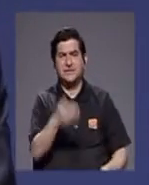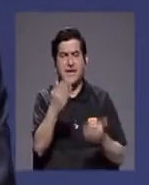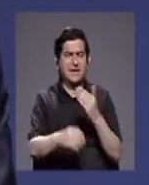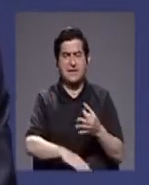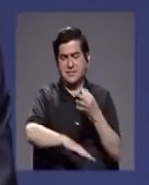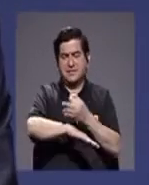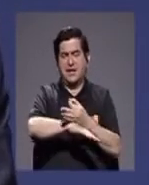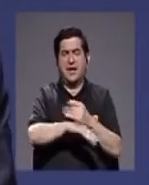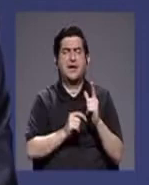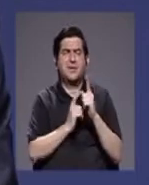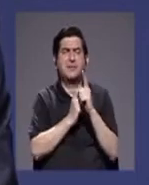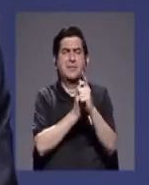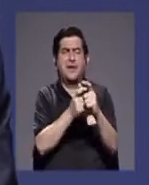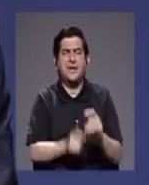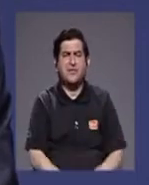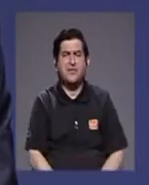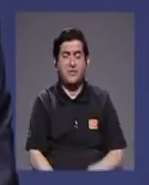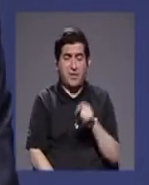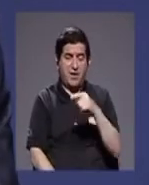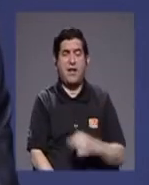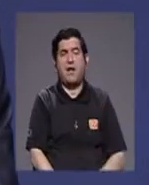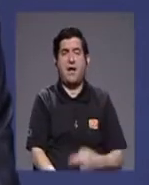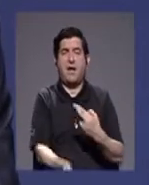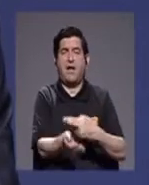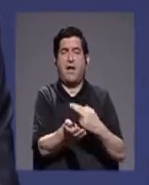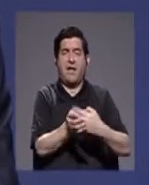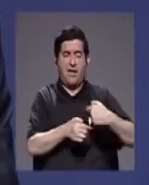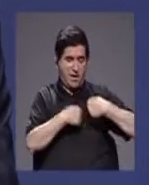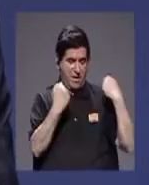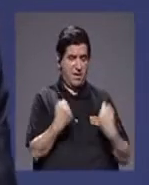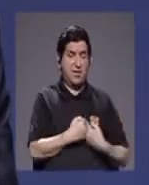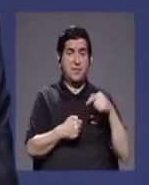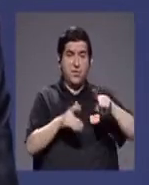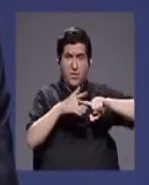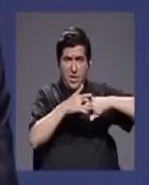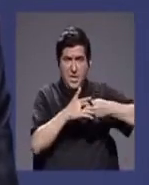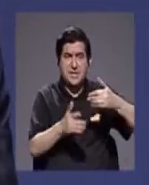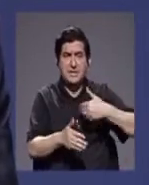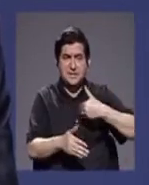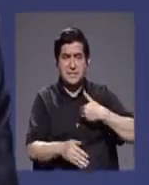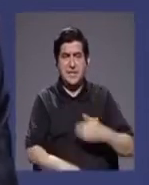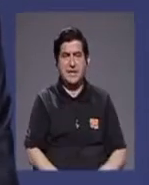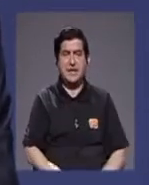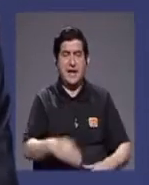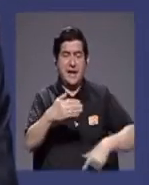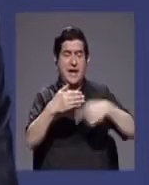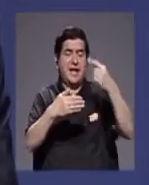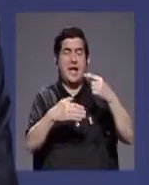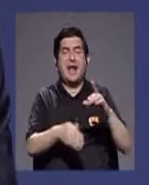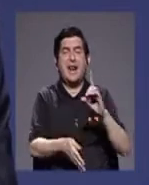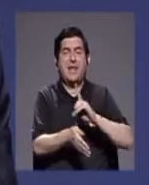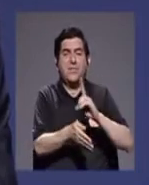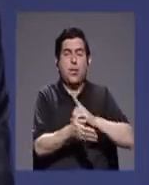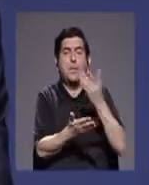para correr y que le mide las pulsaciones, porque todos estos aparatos tienen que tener grado médico, tienen que haber sido probados